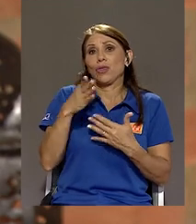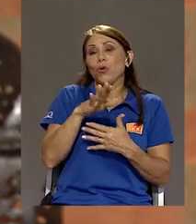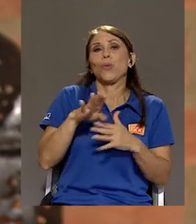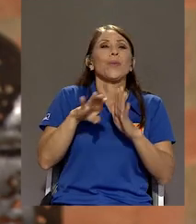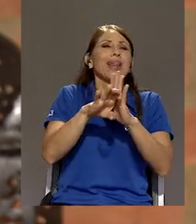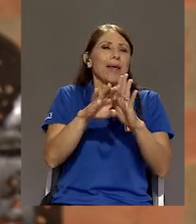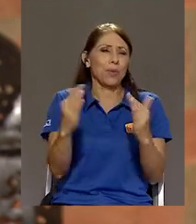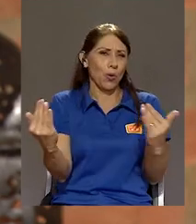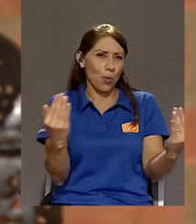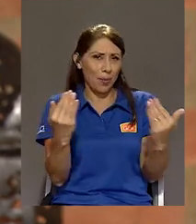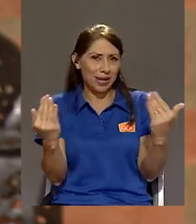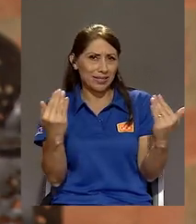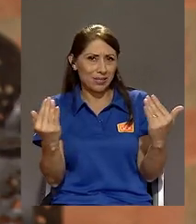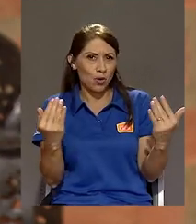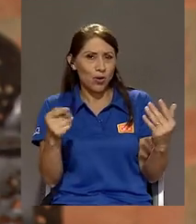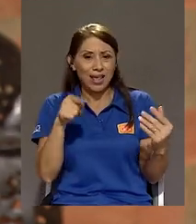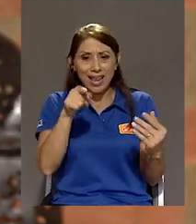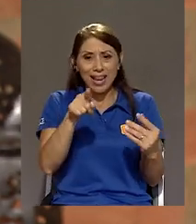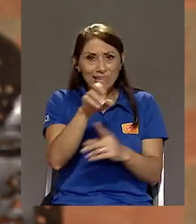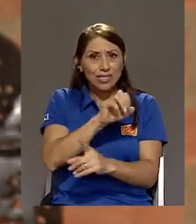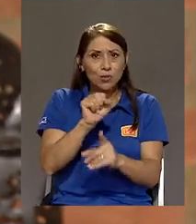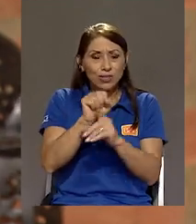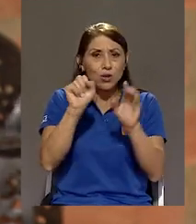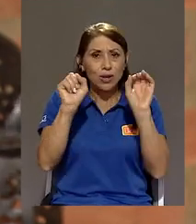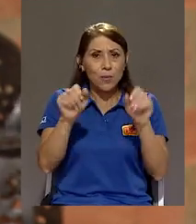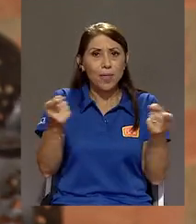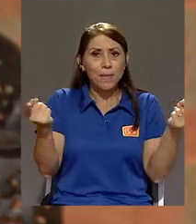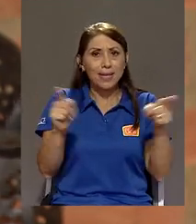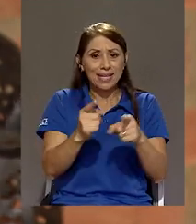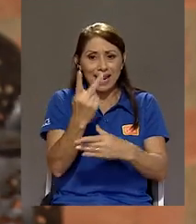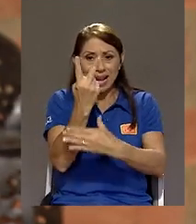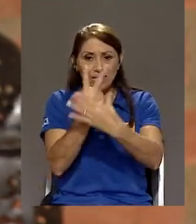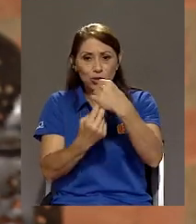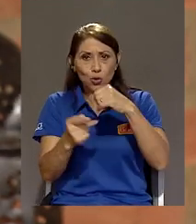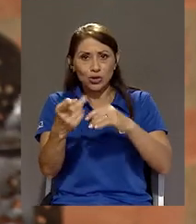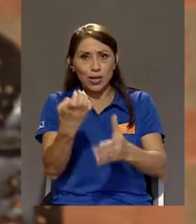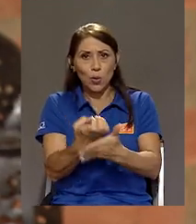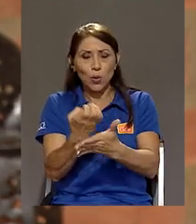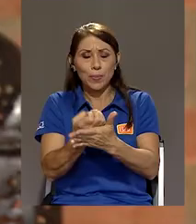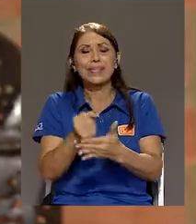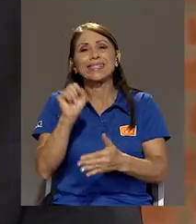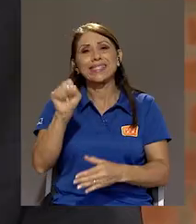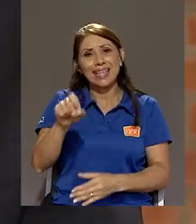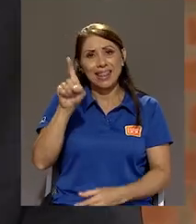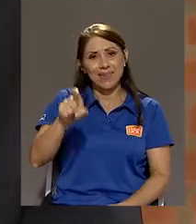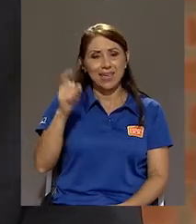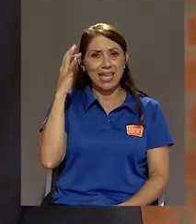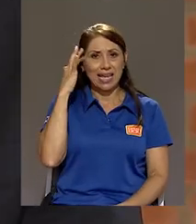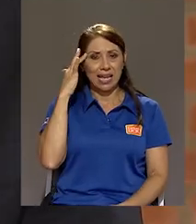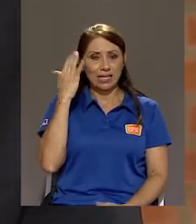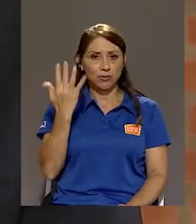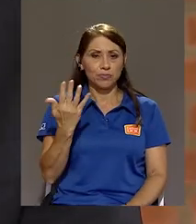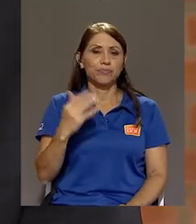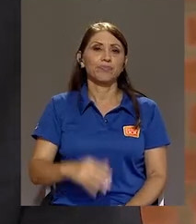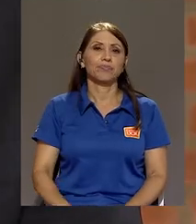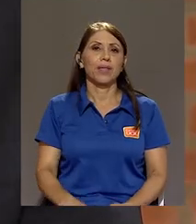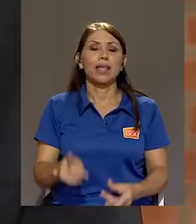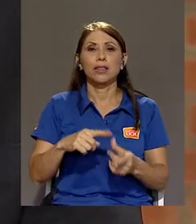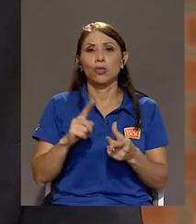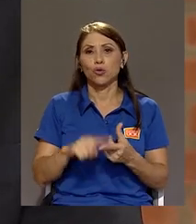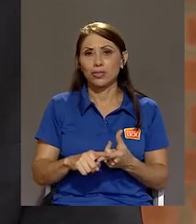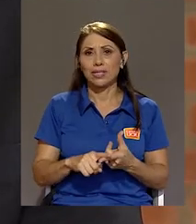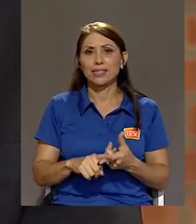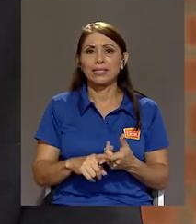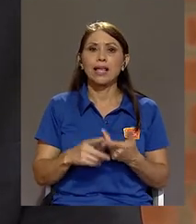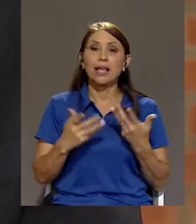están en la piscina puede tener, sí, nos deben de causar preocupación. Bueno, entonces,